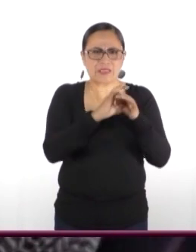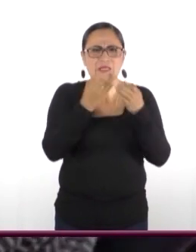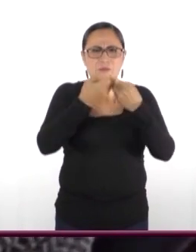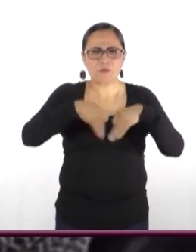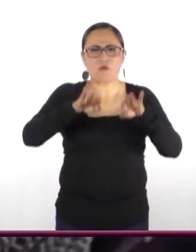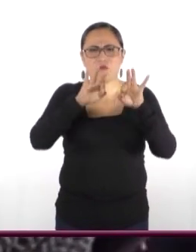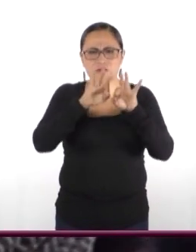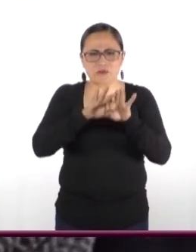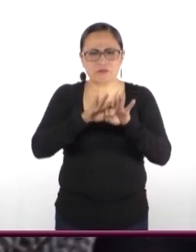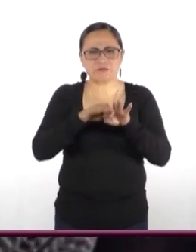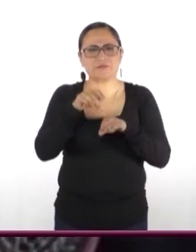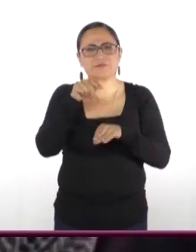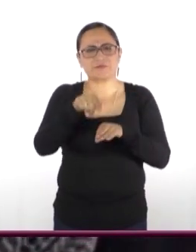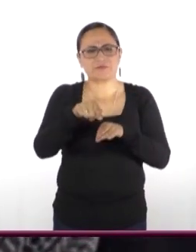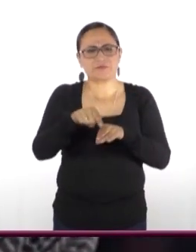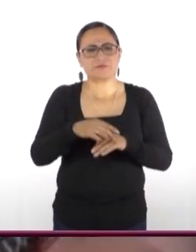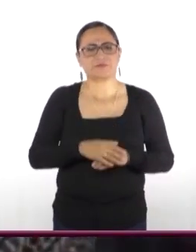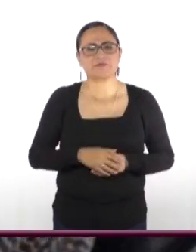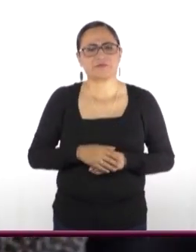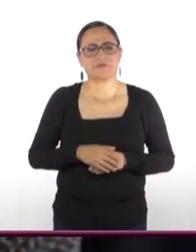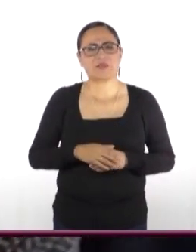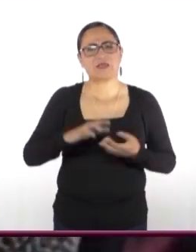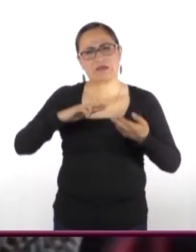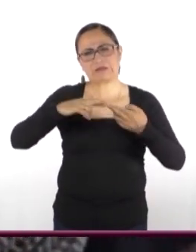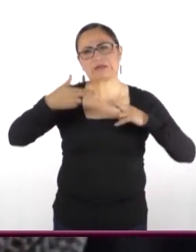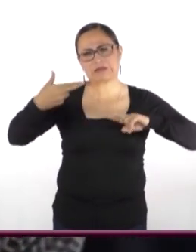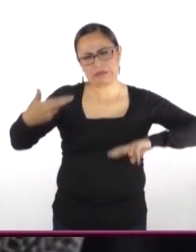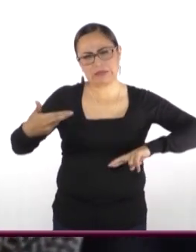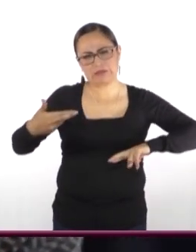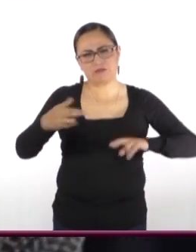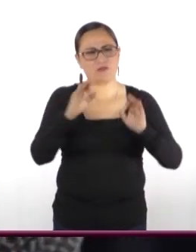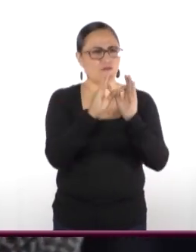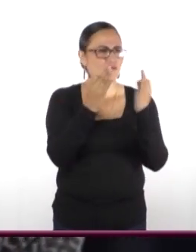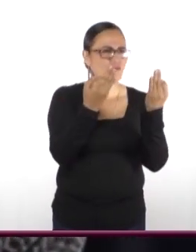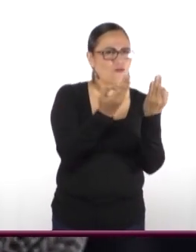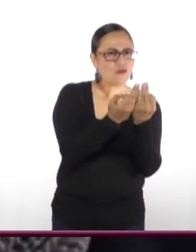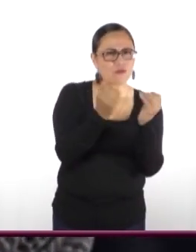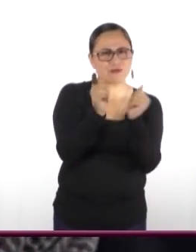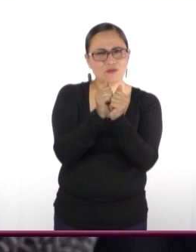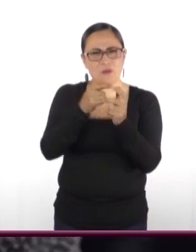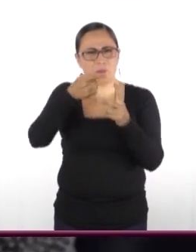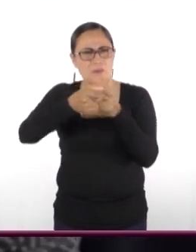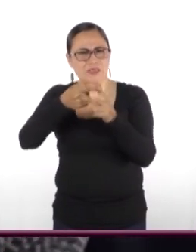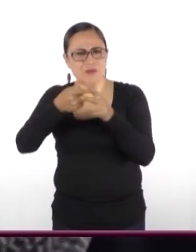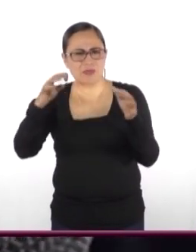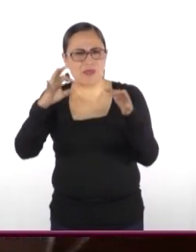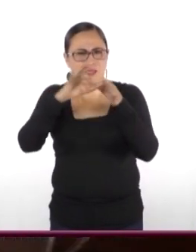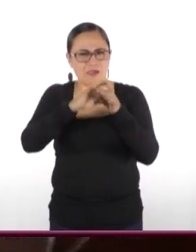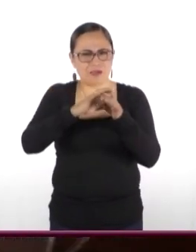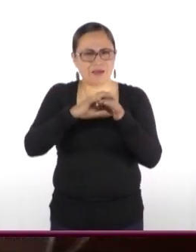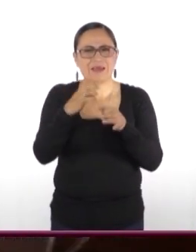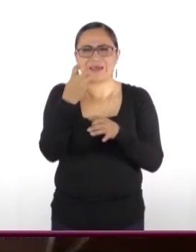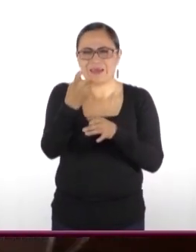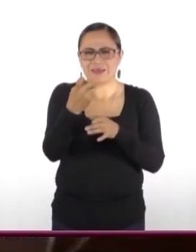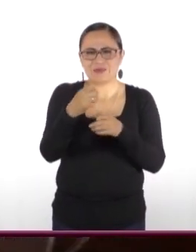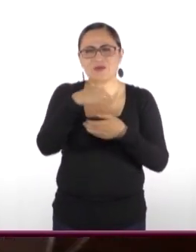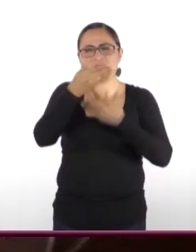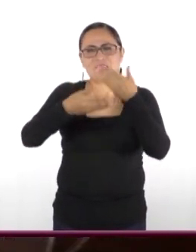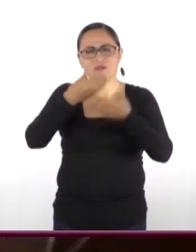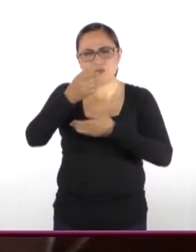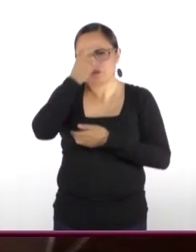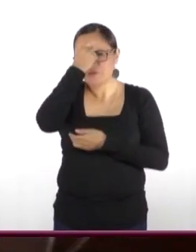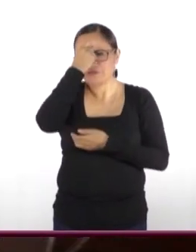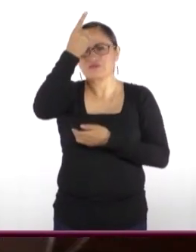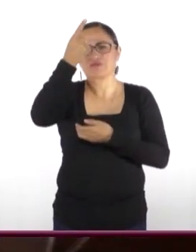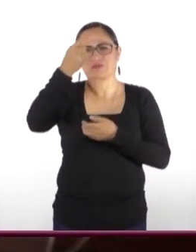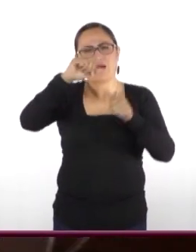que nos ayuda a comprender la dinámica que hay entre las relaciones de las formas. Y eso pues es